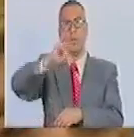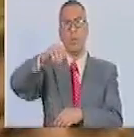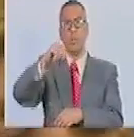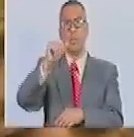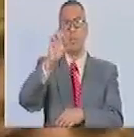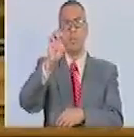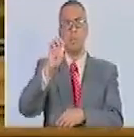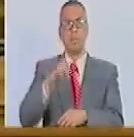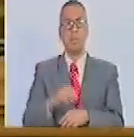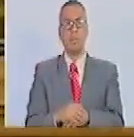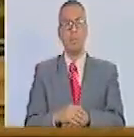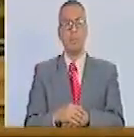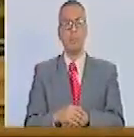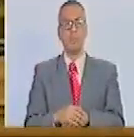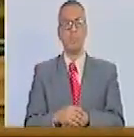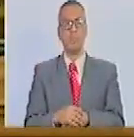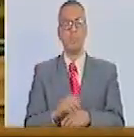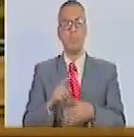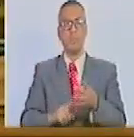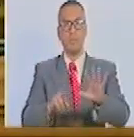Oscar Villarruel García.